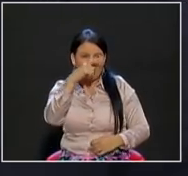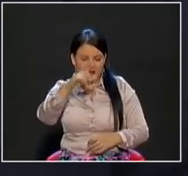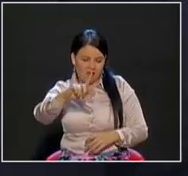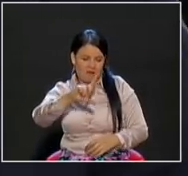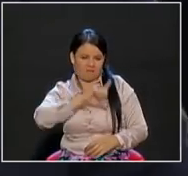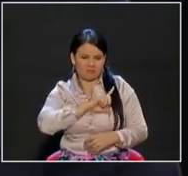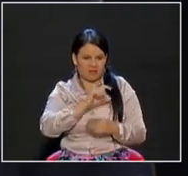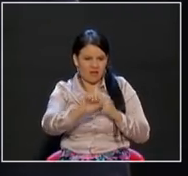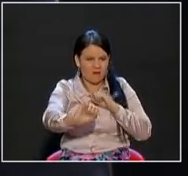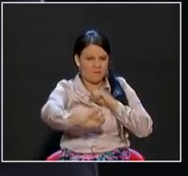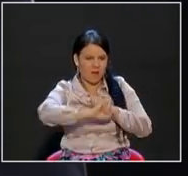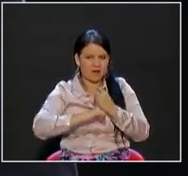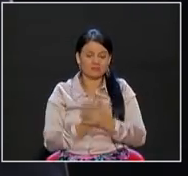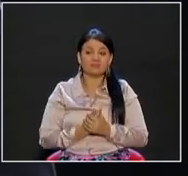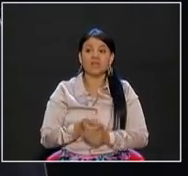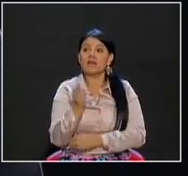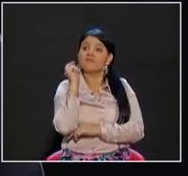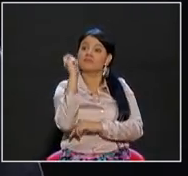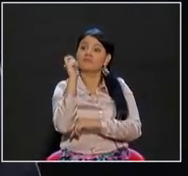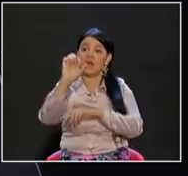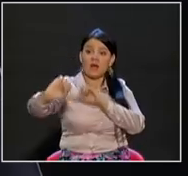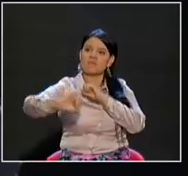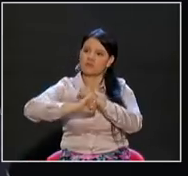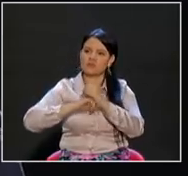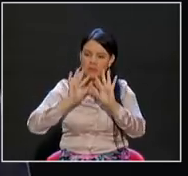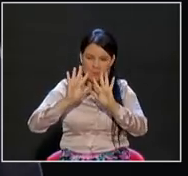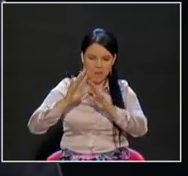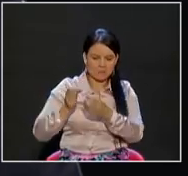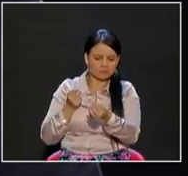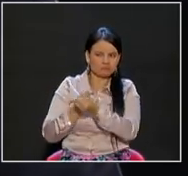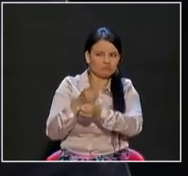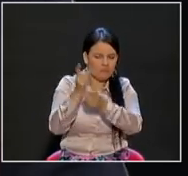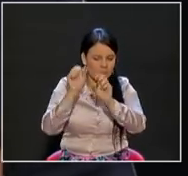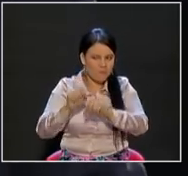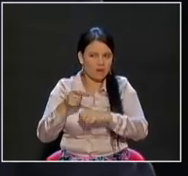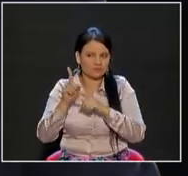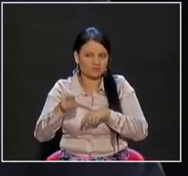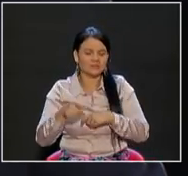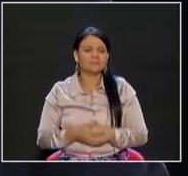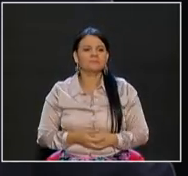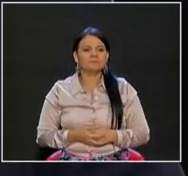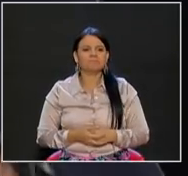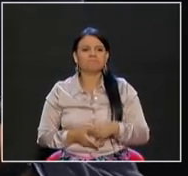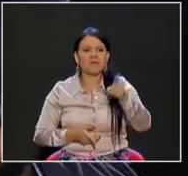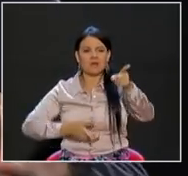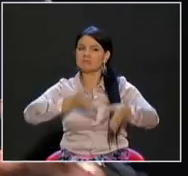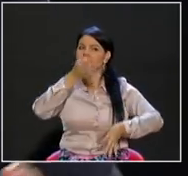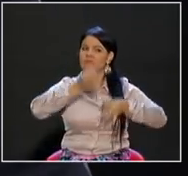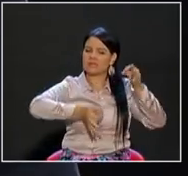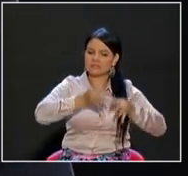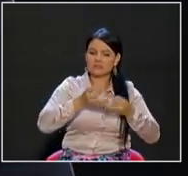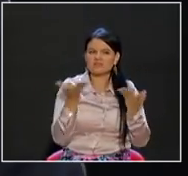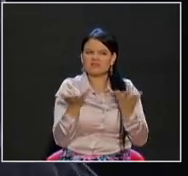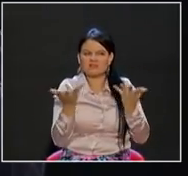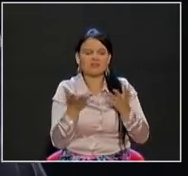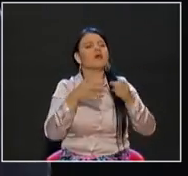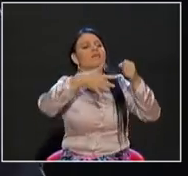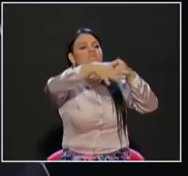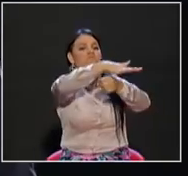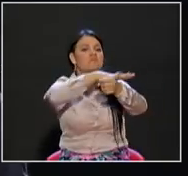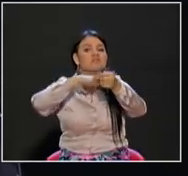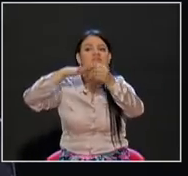fiscalía con recursos nuestros apoyarnos y acompañarnos ayudarle también a los jueces municipales para quienes están en la parte baja